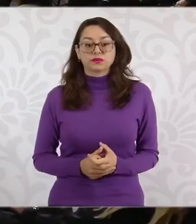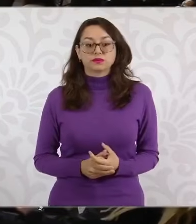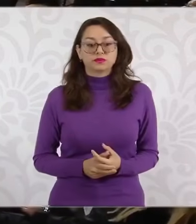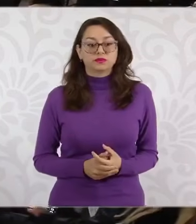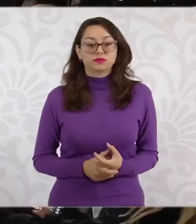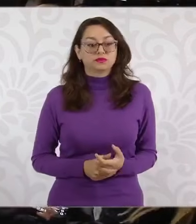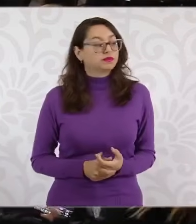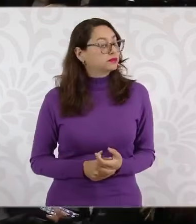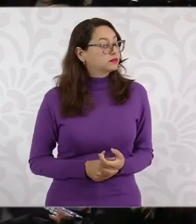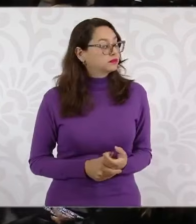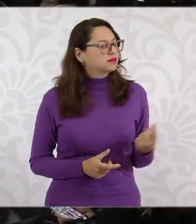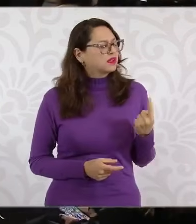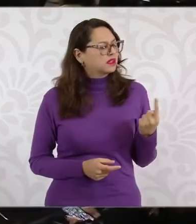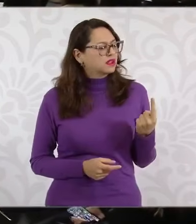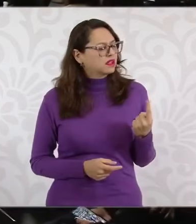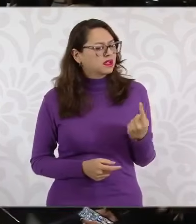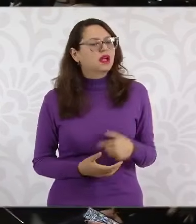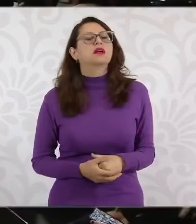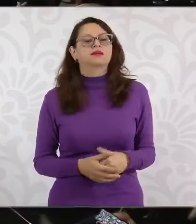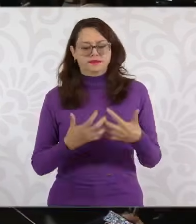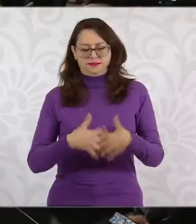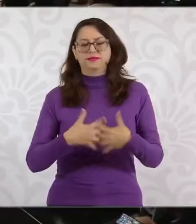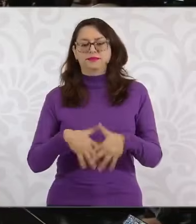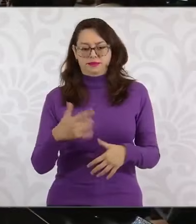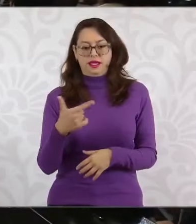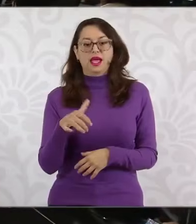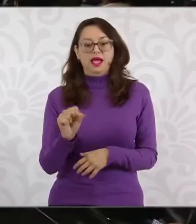¿La qué? La planta de gas.